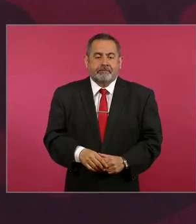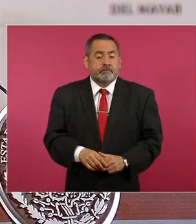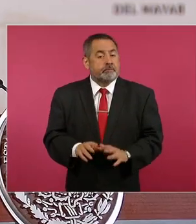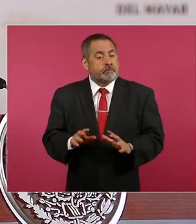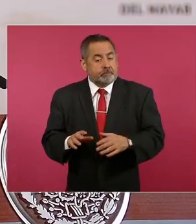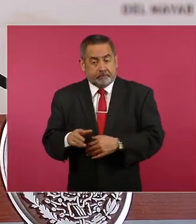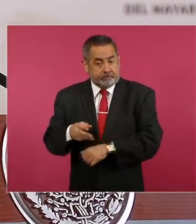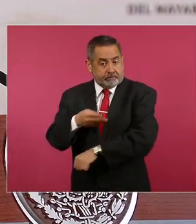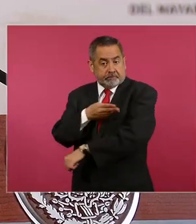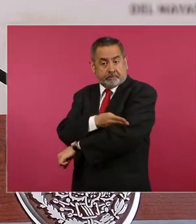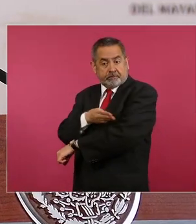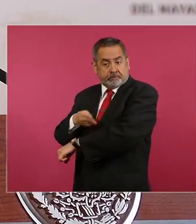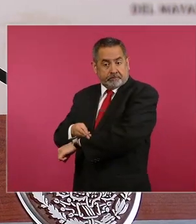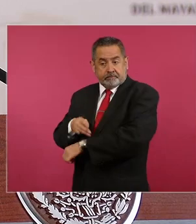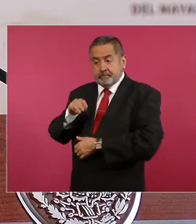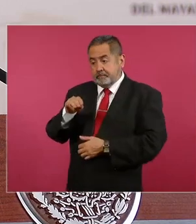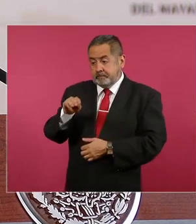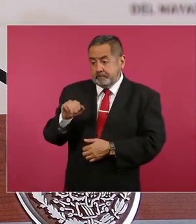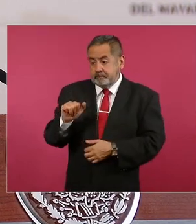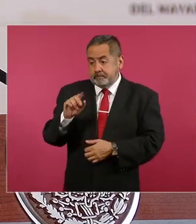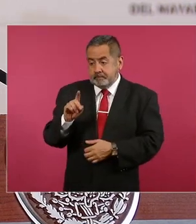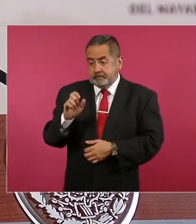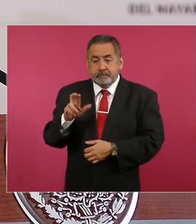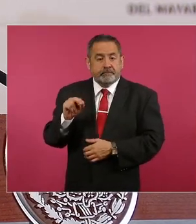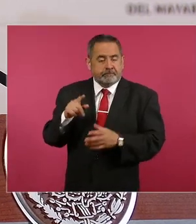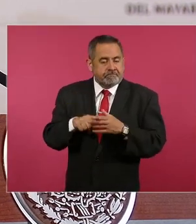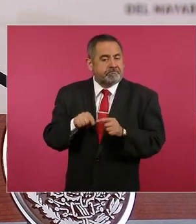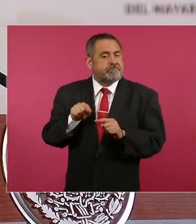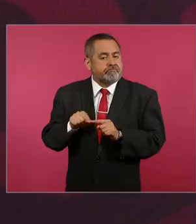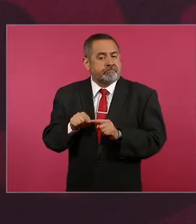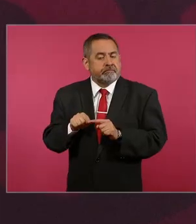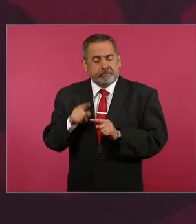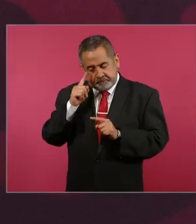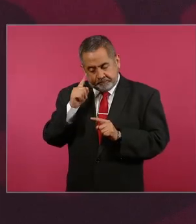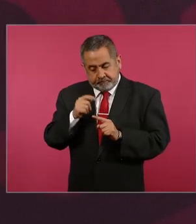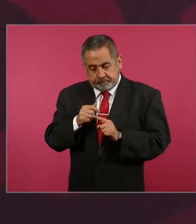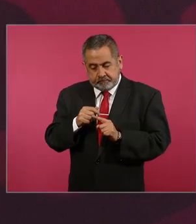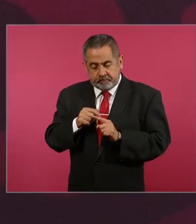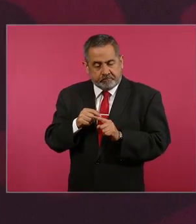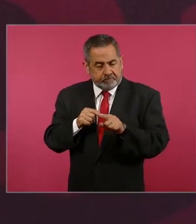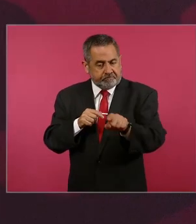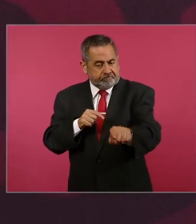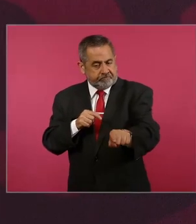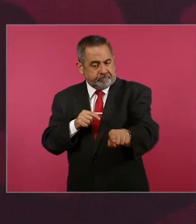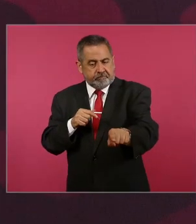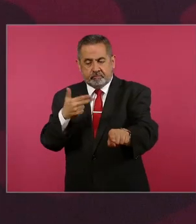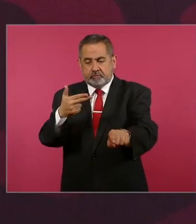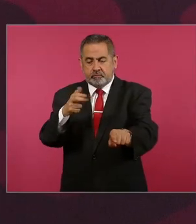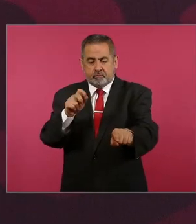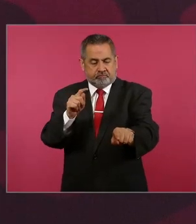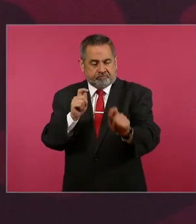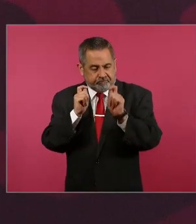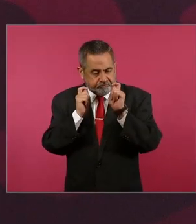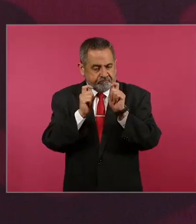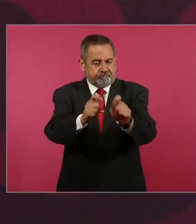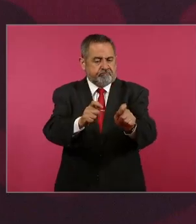incluso había ascendido a general de división, a Huerta.